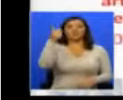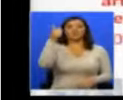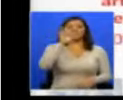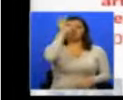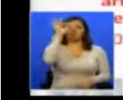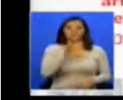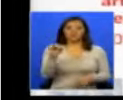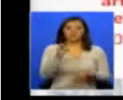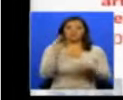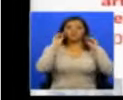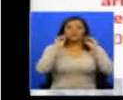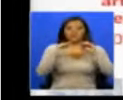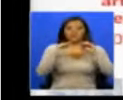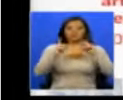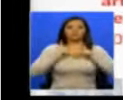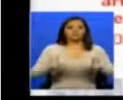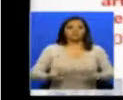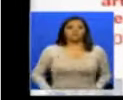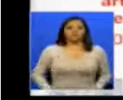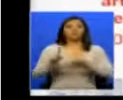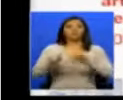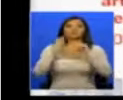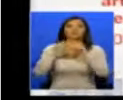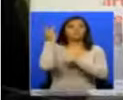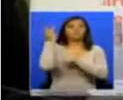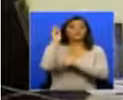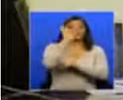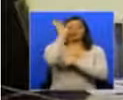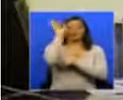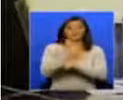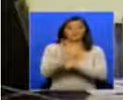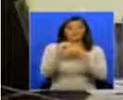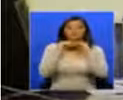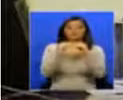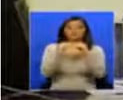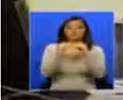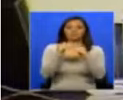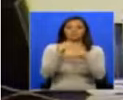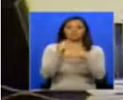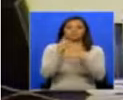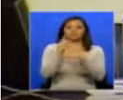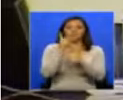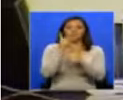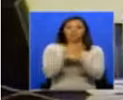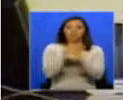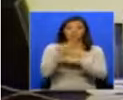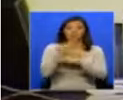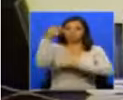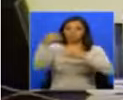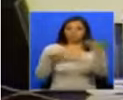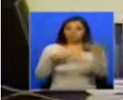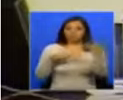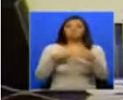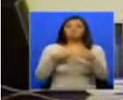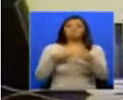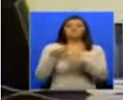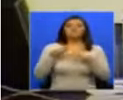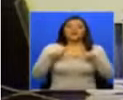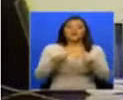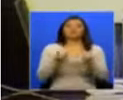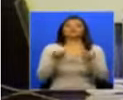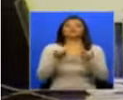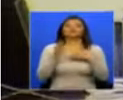Y 20% para estabilizar los ingresos petroleros hasta alcanzar el 2.5% del PIB y a cubrir los gastos ocasionados por catástrofes y para atender emergencias